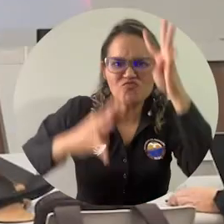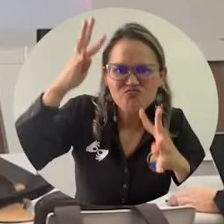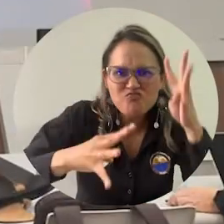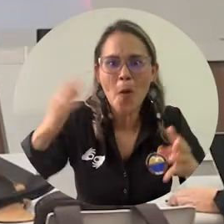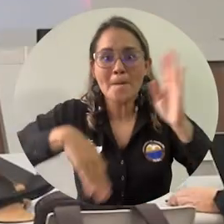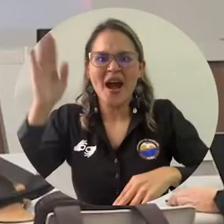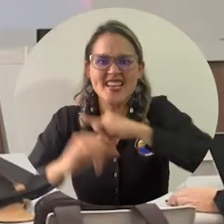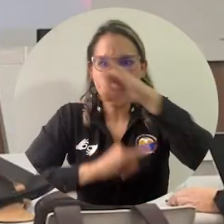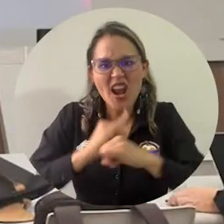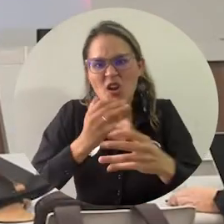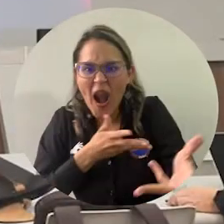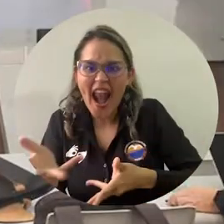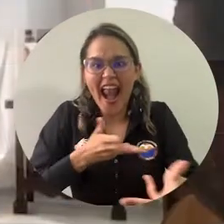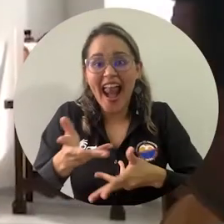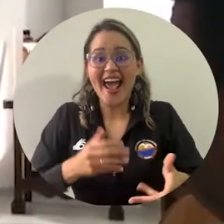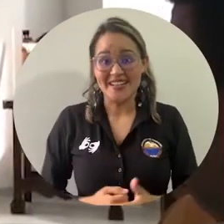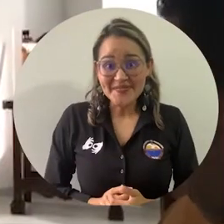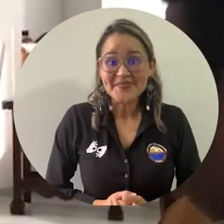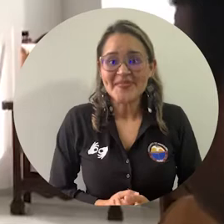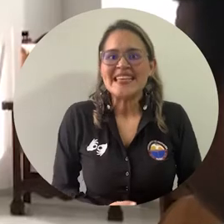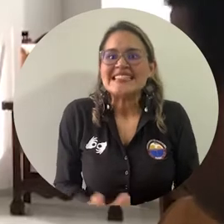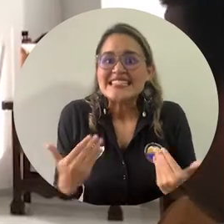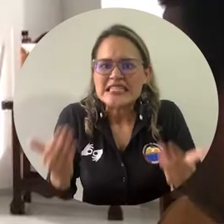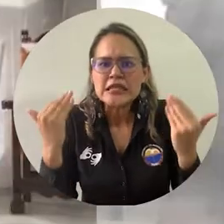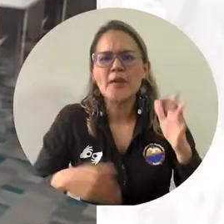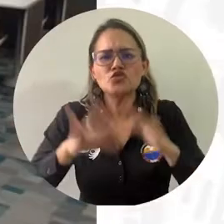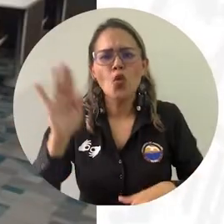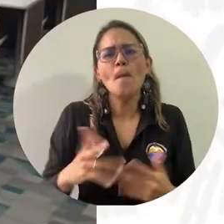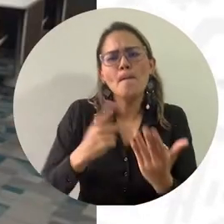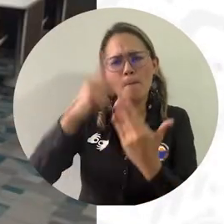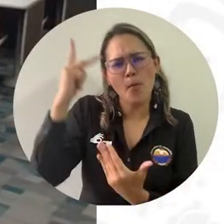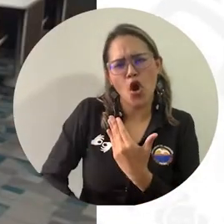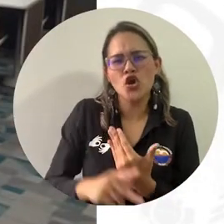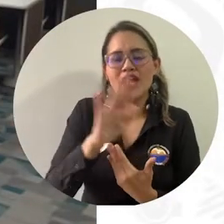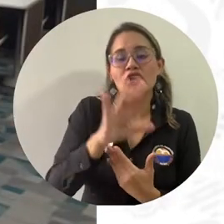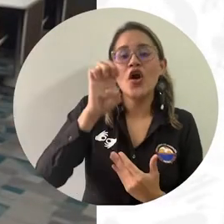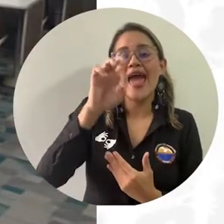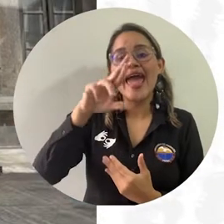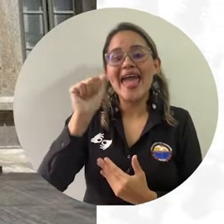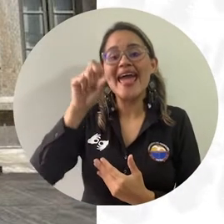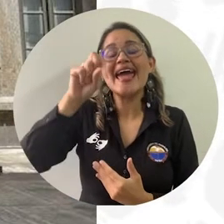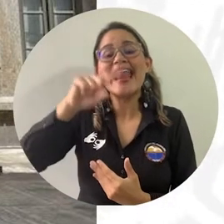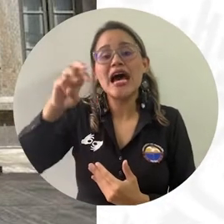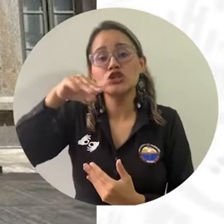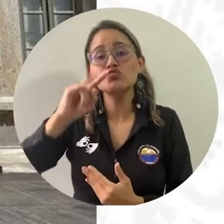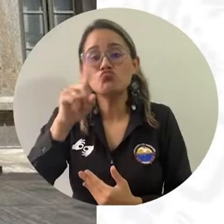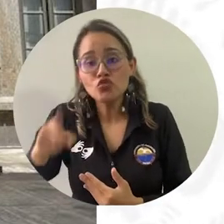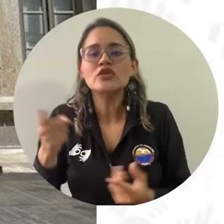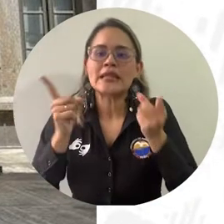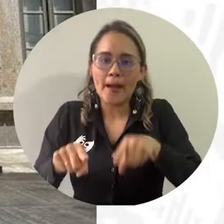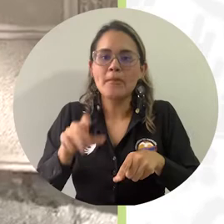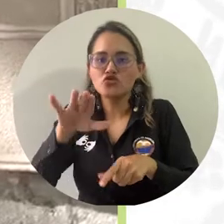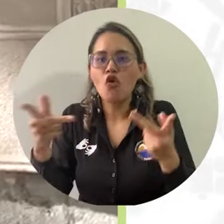emprendimiento, innovación e internacionalización. Esto ha sido posible a través del programa Erasmus Plus y la Oficina de Relaciones Internacionales de